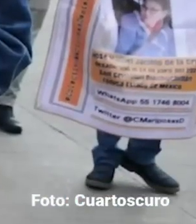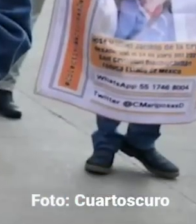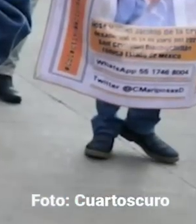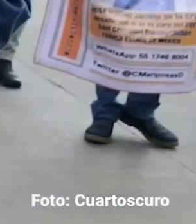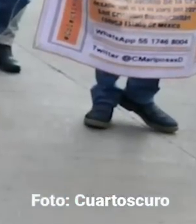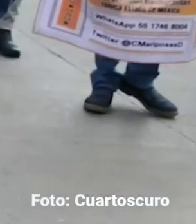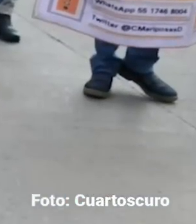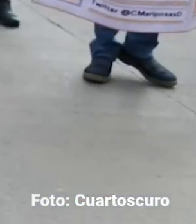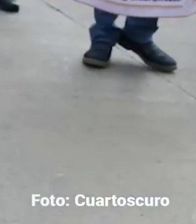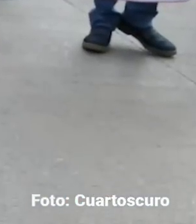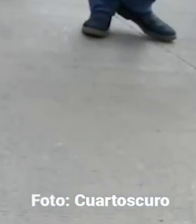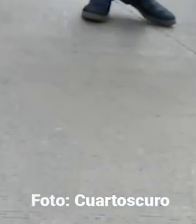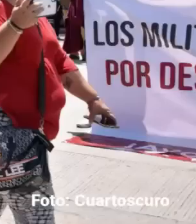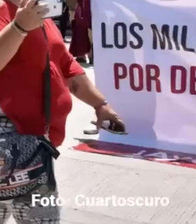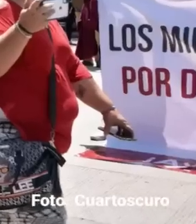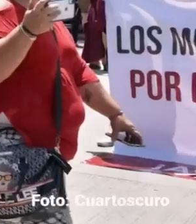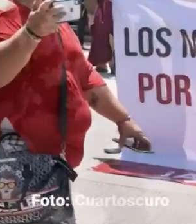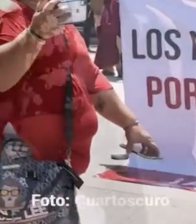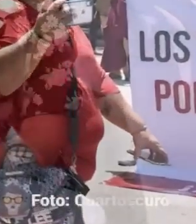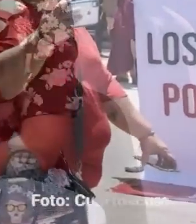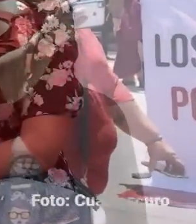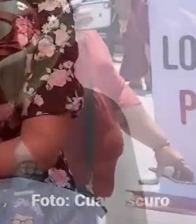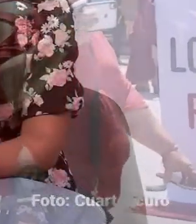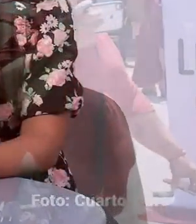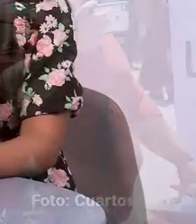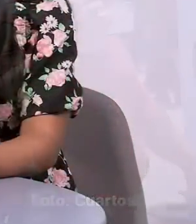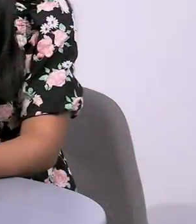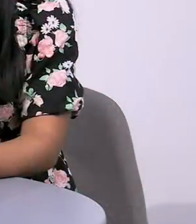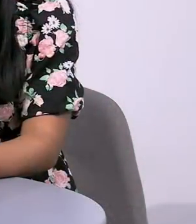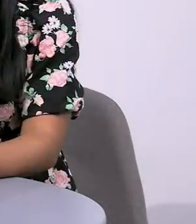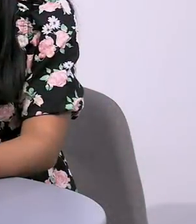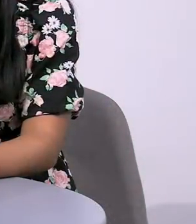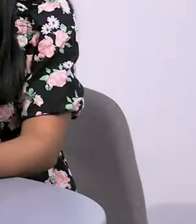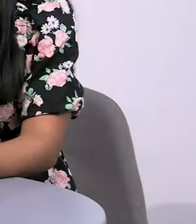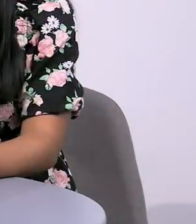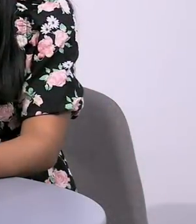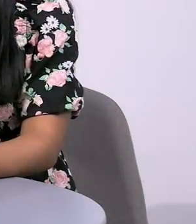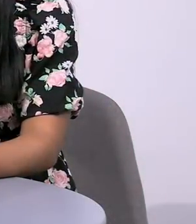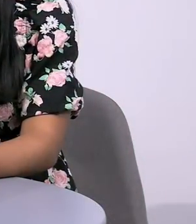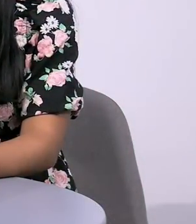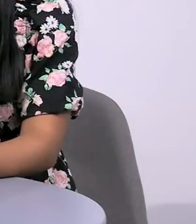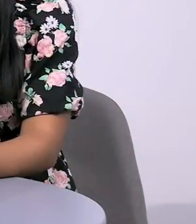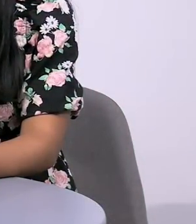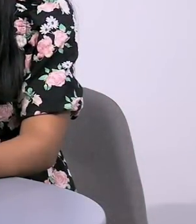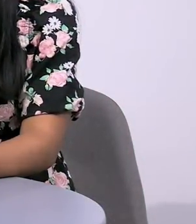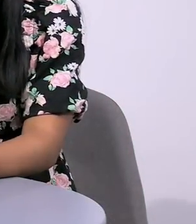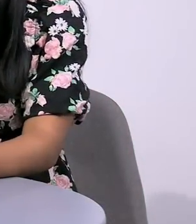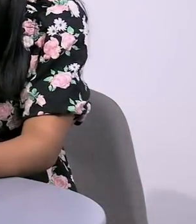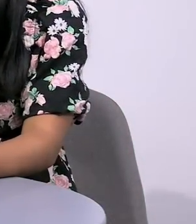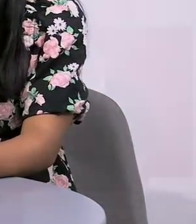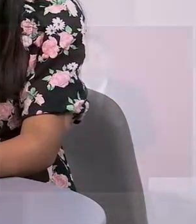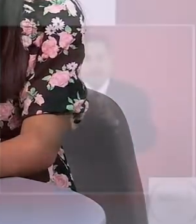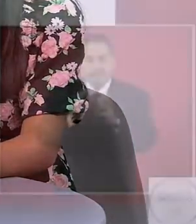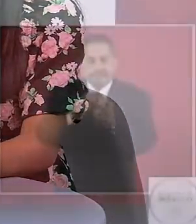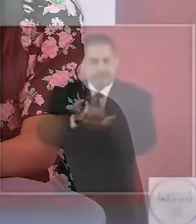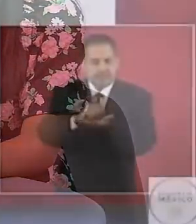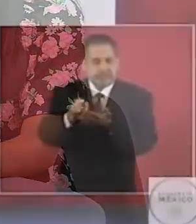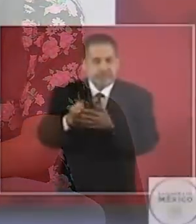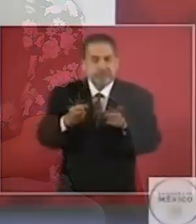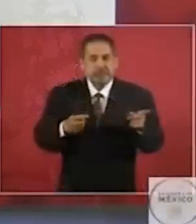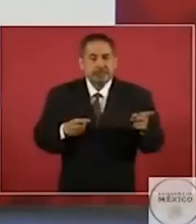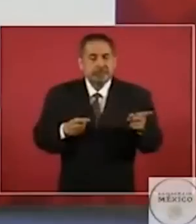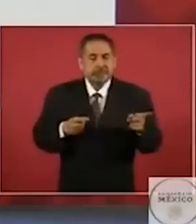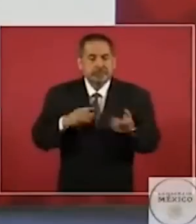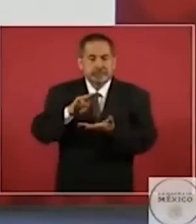Ciudadana, quien también dijo que las autoridades federales presentarán una queja en el Consejo de la Judicatura Federal